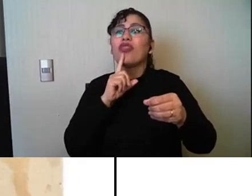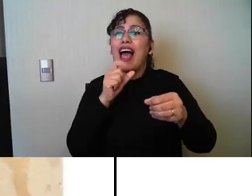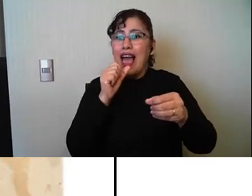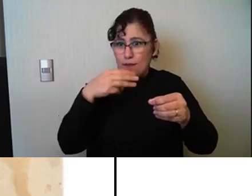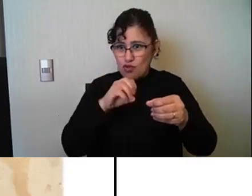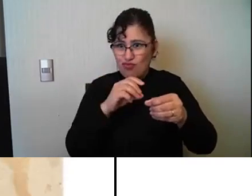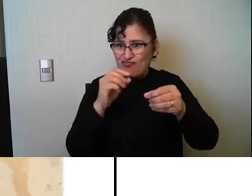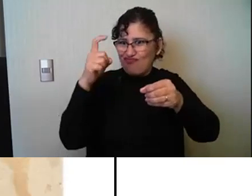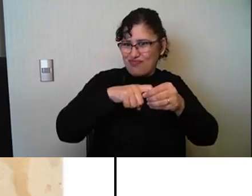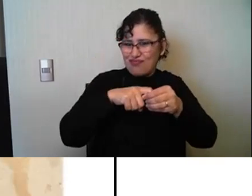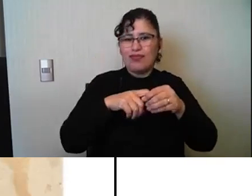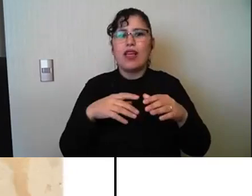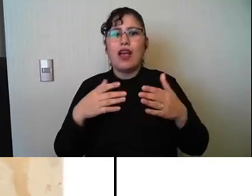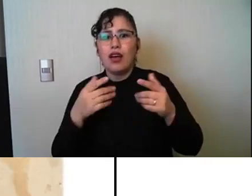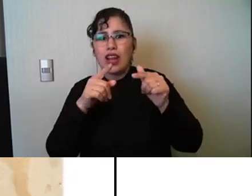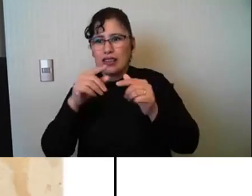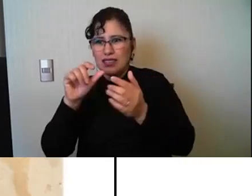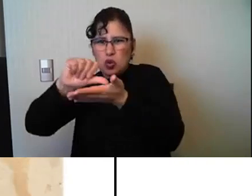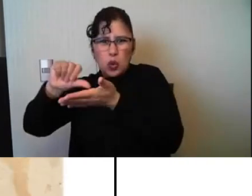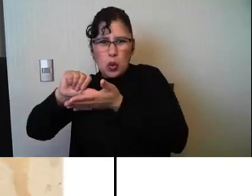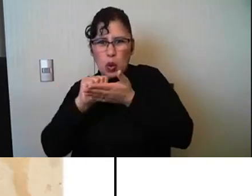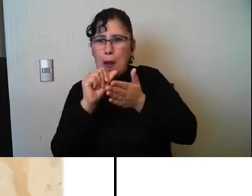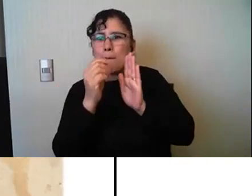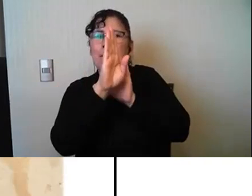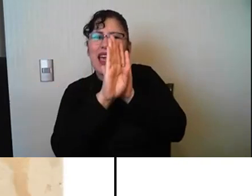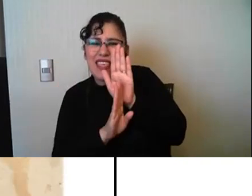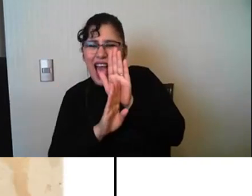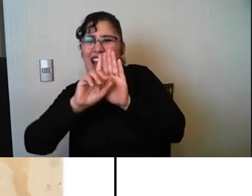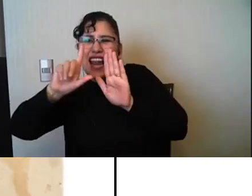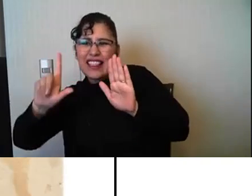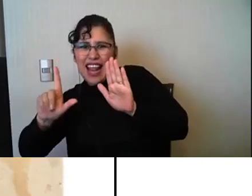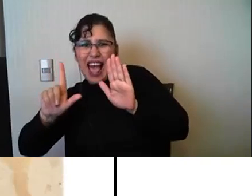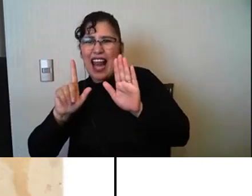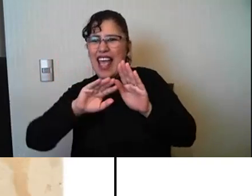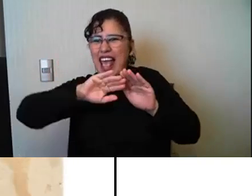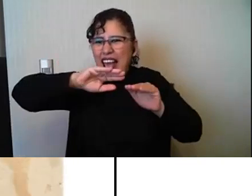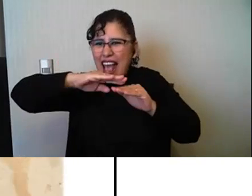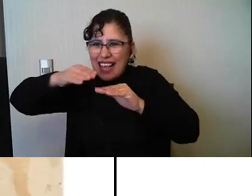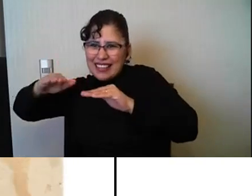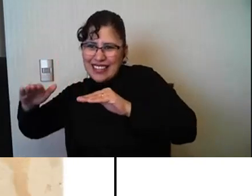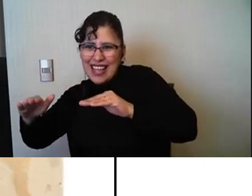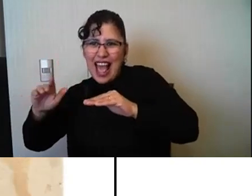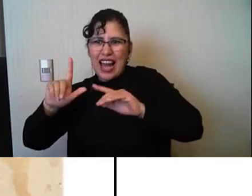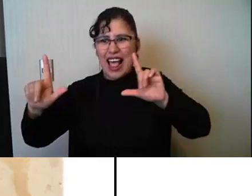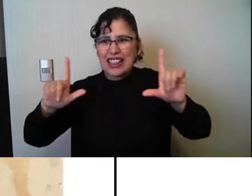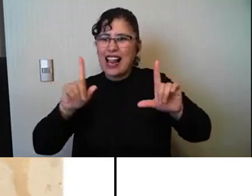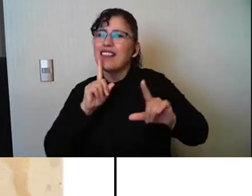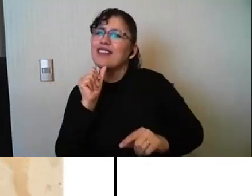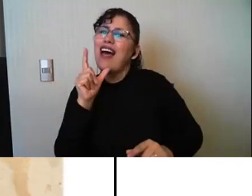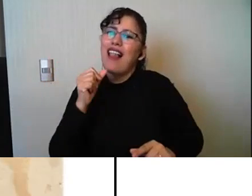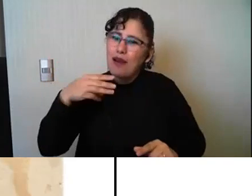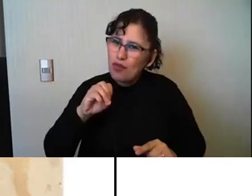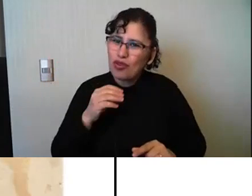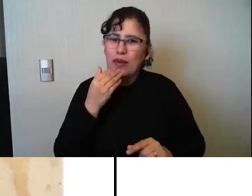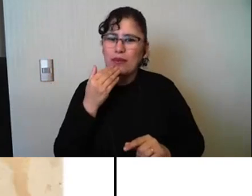anterior, núcleos mediales, núcleos laterales, está la estría medular del tálamo. Y acá los